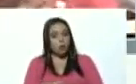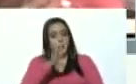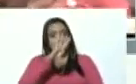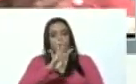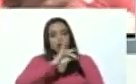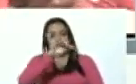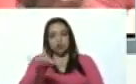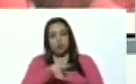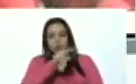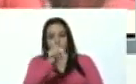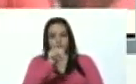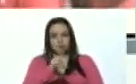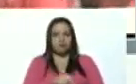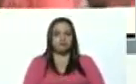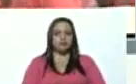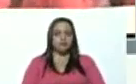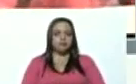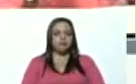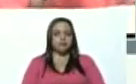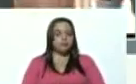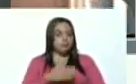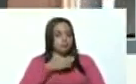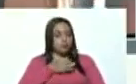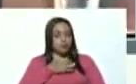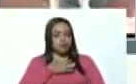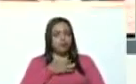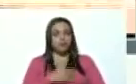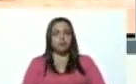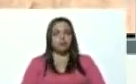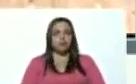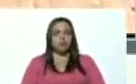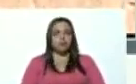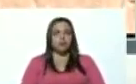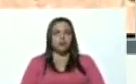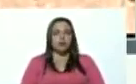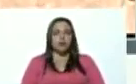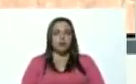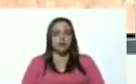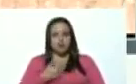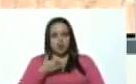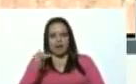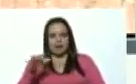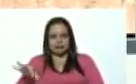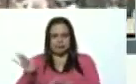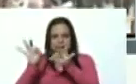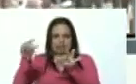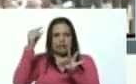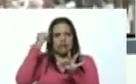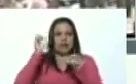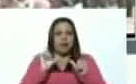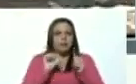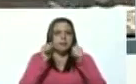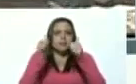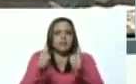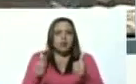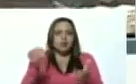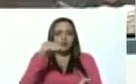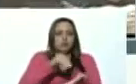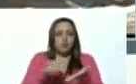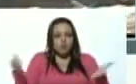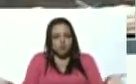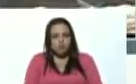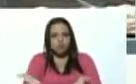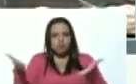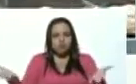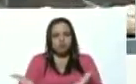junio, yo he tomado la fecha para iniciar un